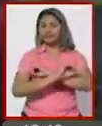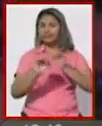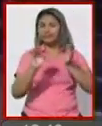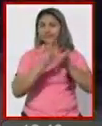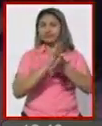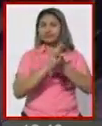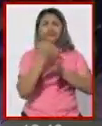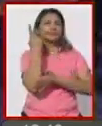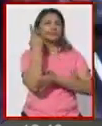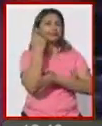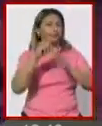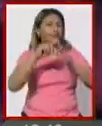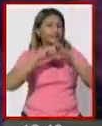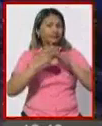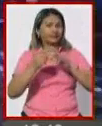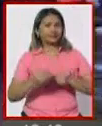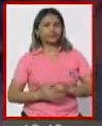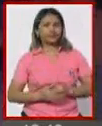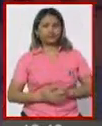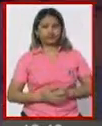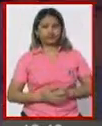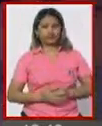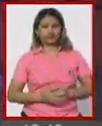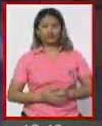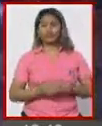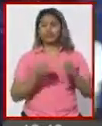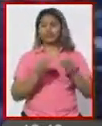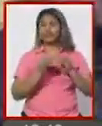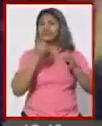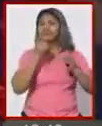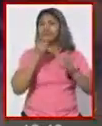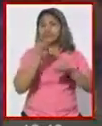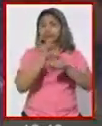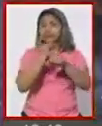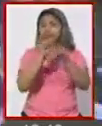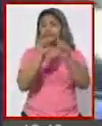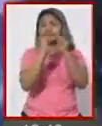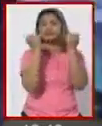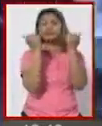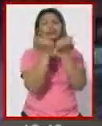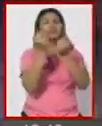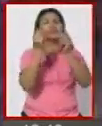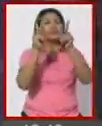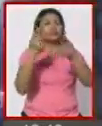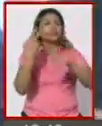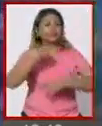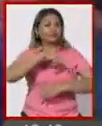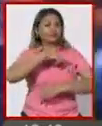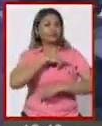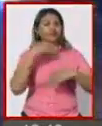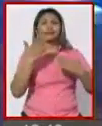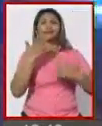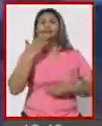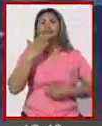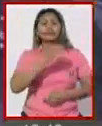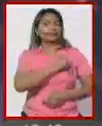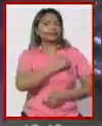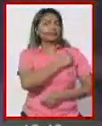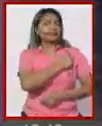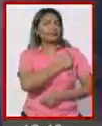papeles. Recién están comenzando. La mayoría de los que han formado esa asociación son gente que nosotros hemos votado por mala